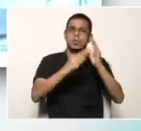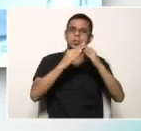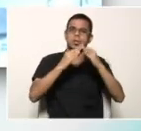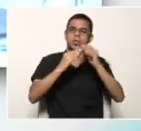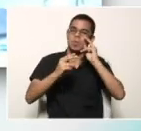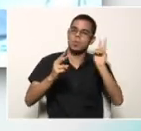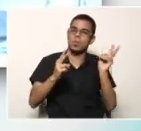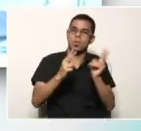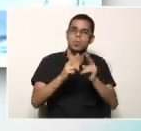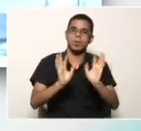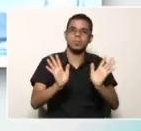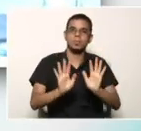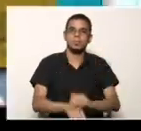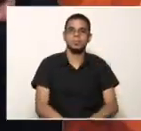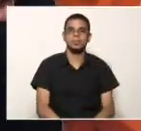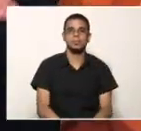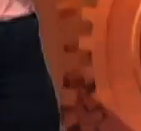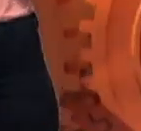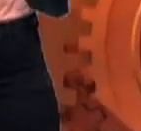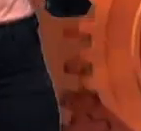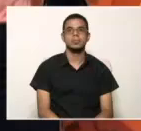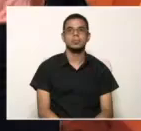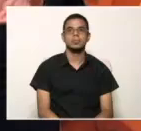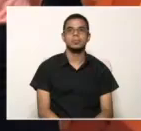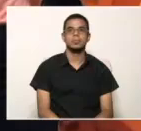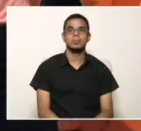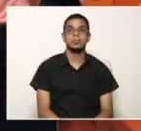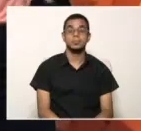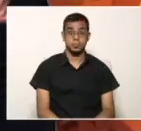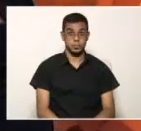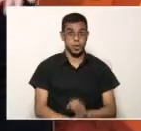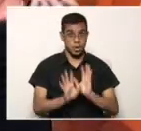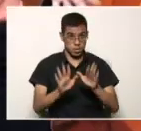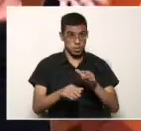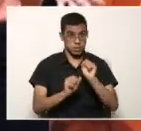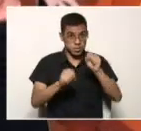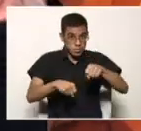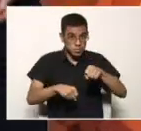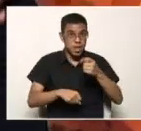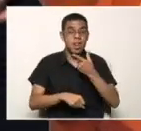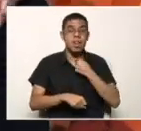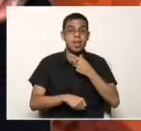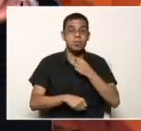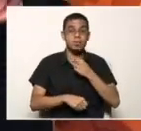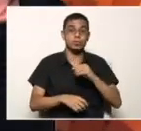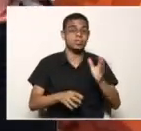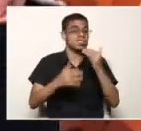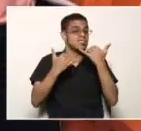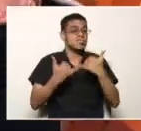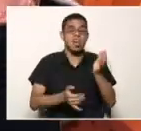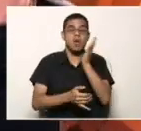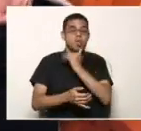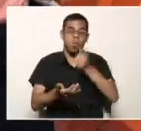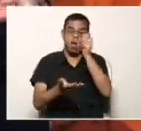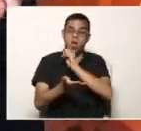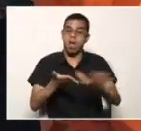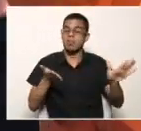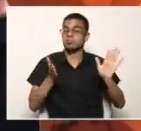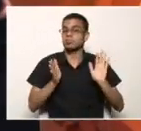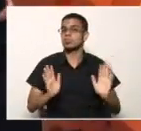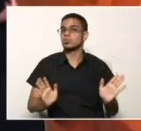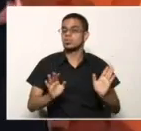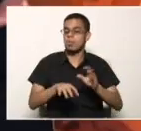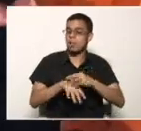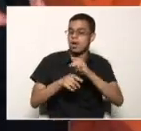Nos vemos hasta un próximo programa. ¿Qué les parece, amigos y amigas? Ya no hay excusa para dejar a un lado nuestros electrodomésticos